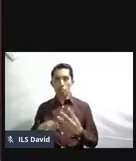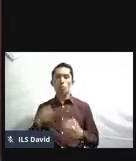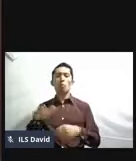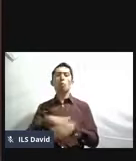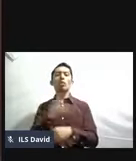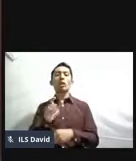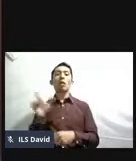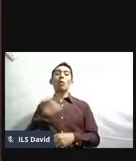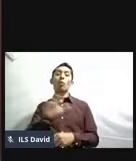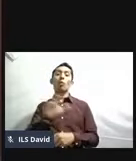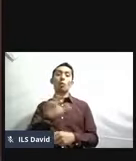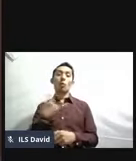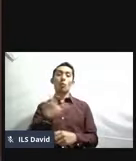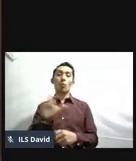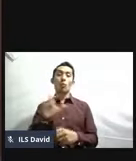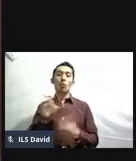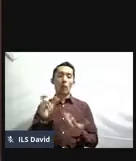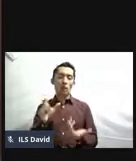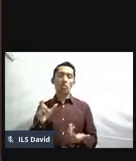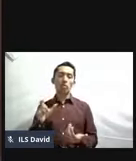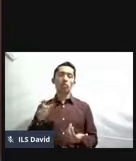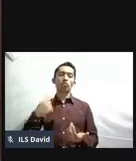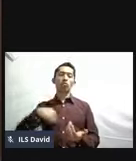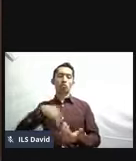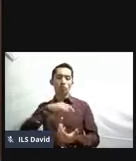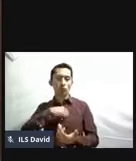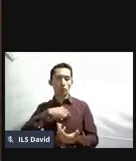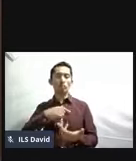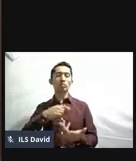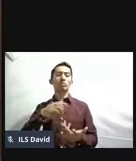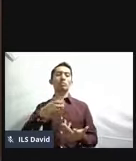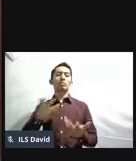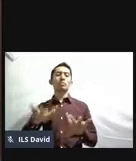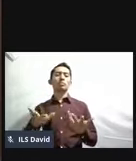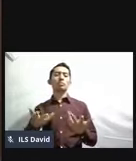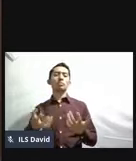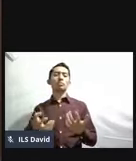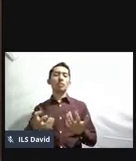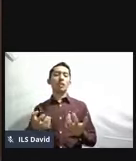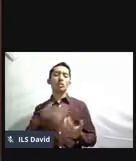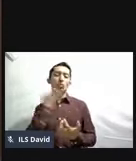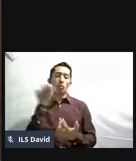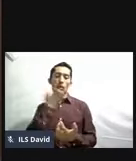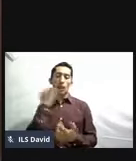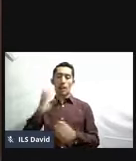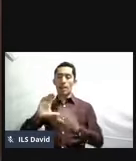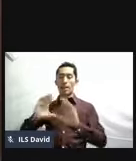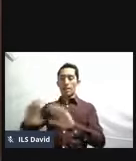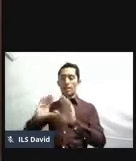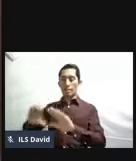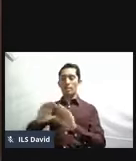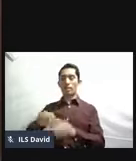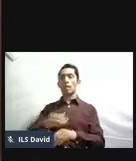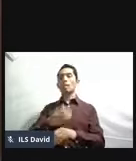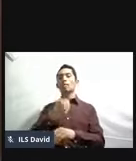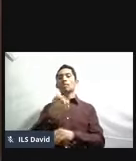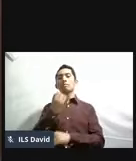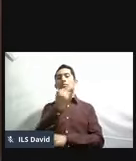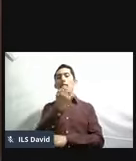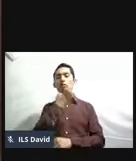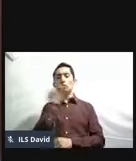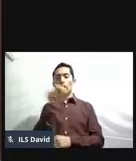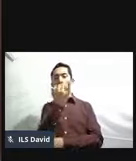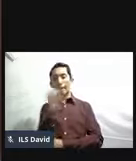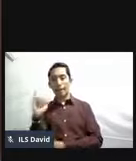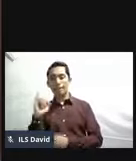etapa de educación más primaria, ¿no? O sea, el preescolar, la primaria, la